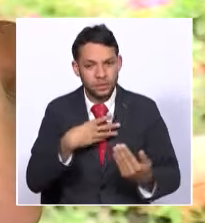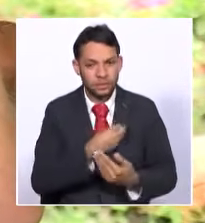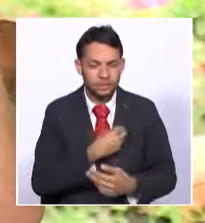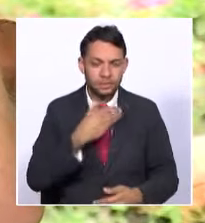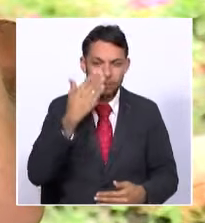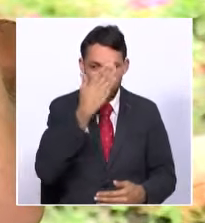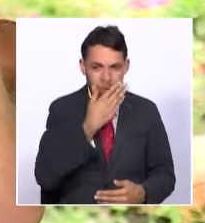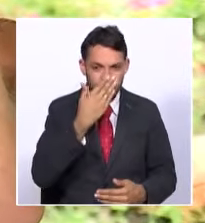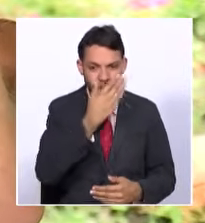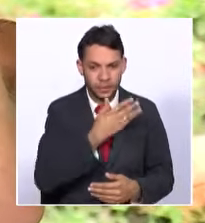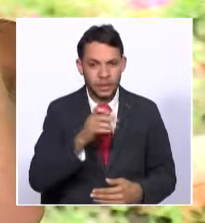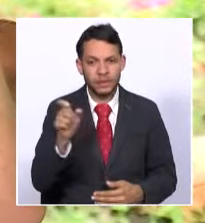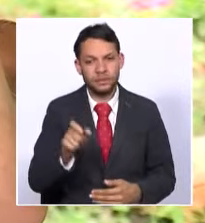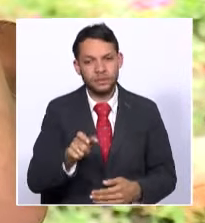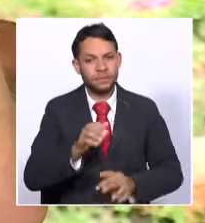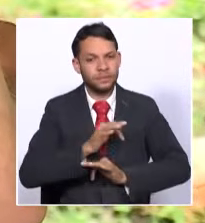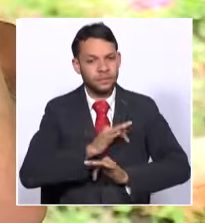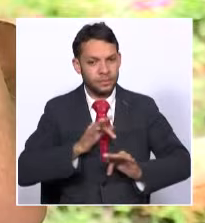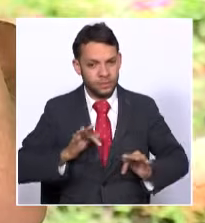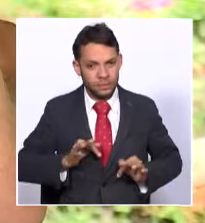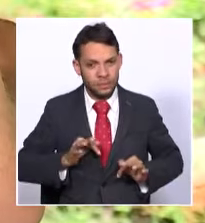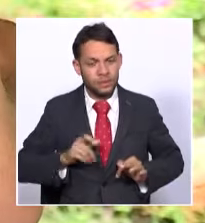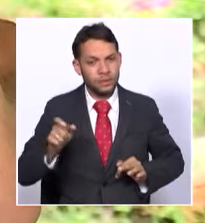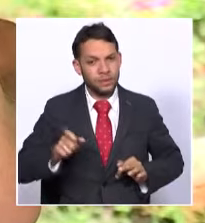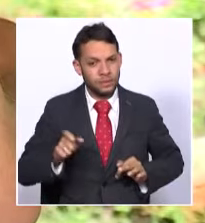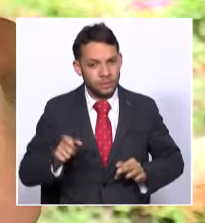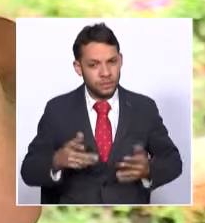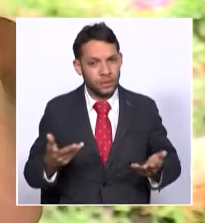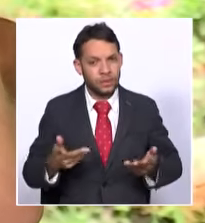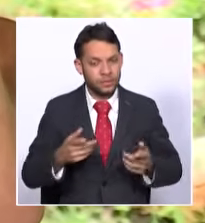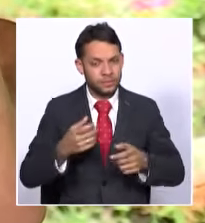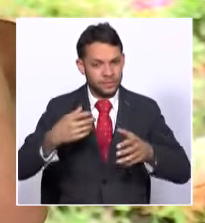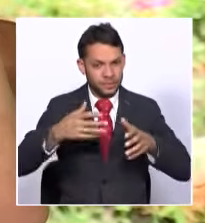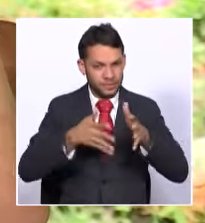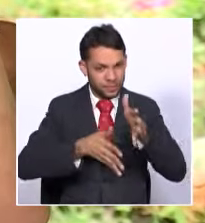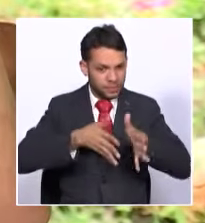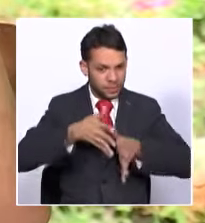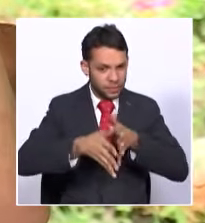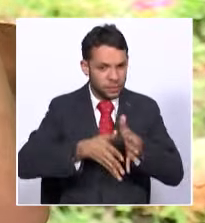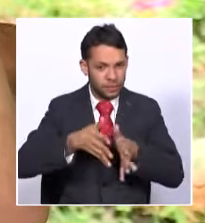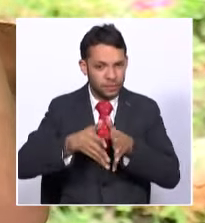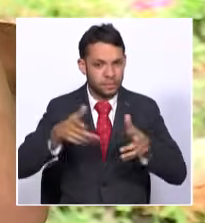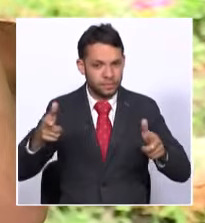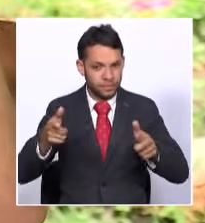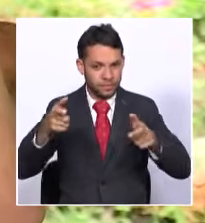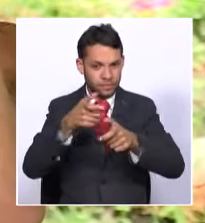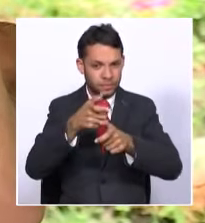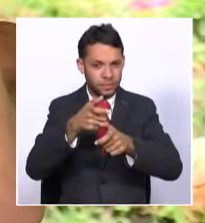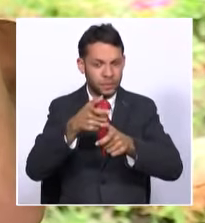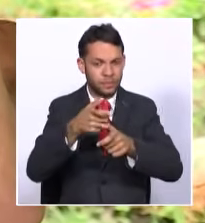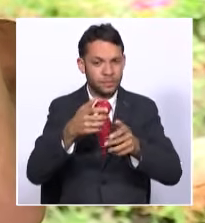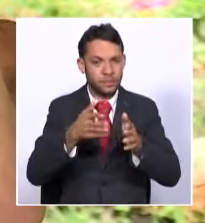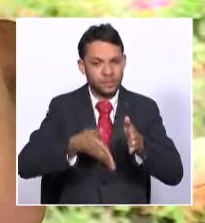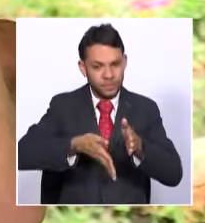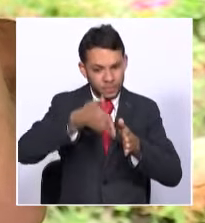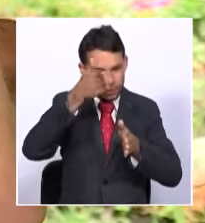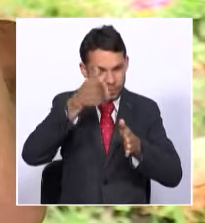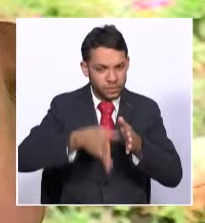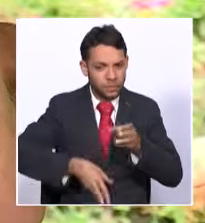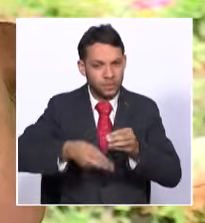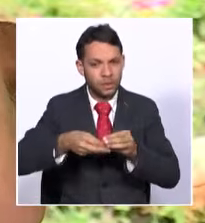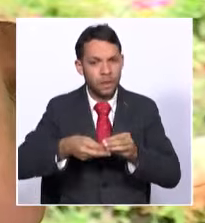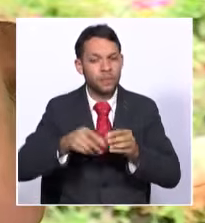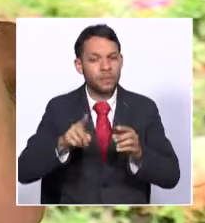hacer el tratamiento integral. El movimiento de la escápula, que está directamente relacionado aquí con otro musculito que es el cuadrado de los